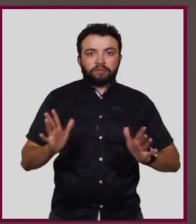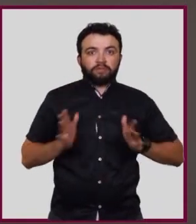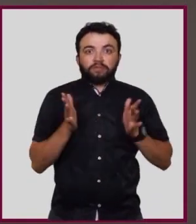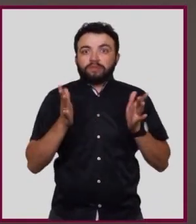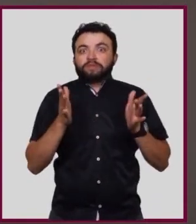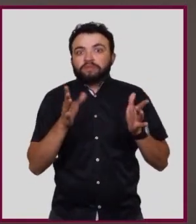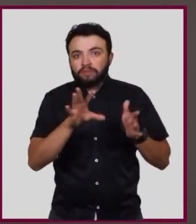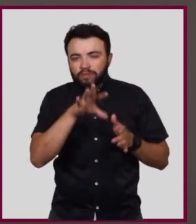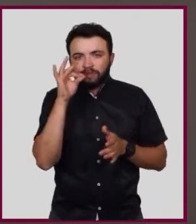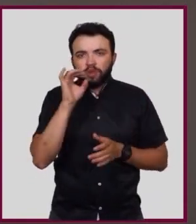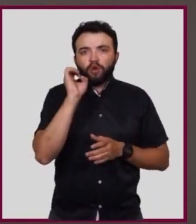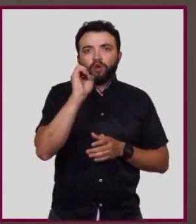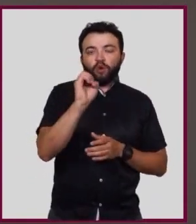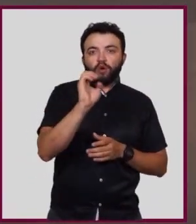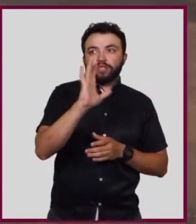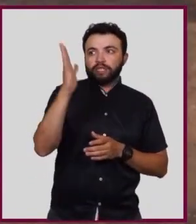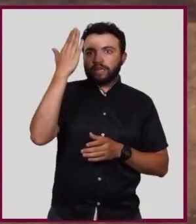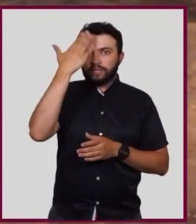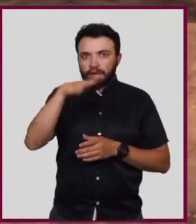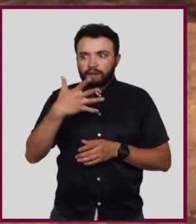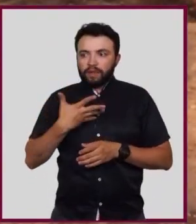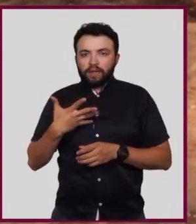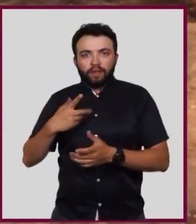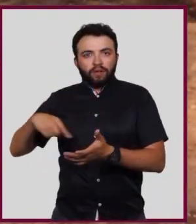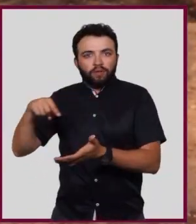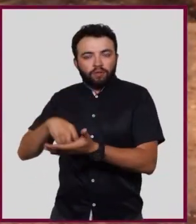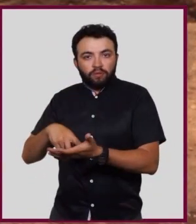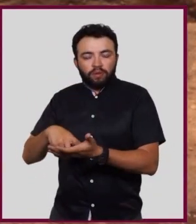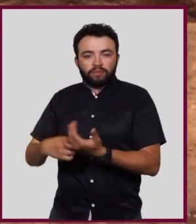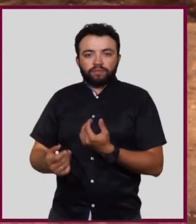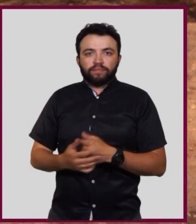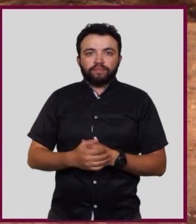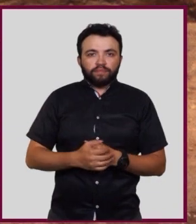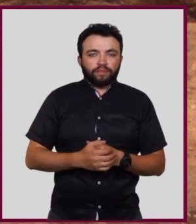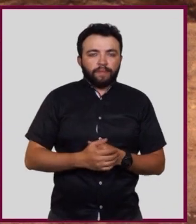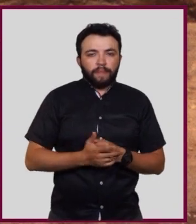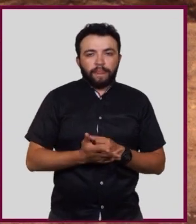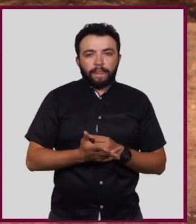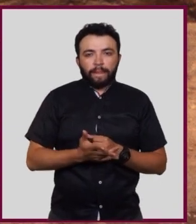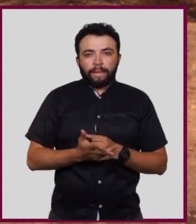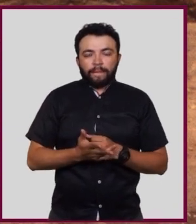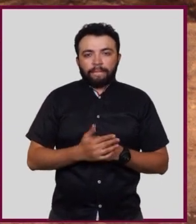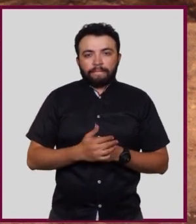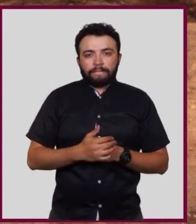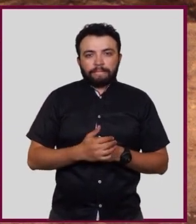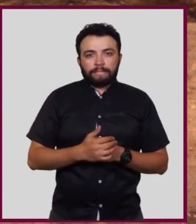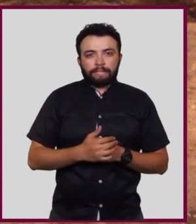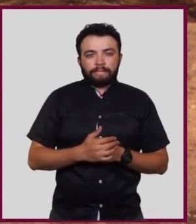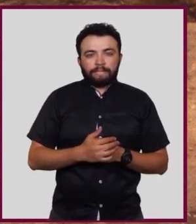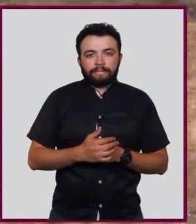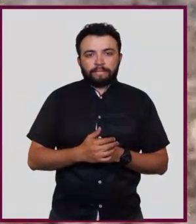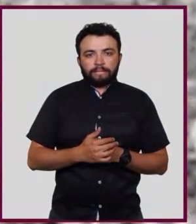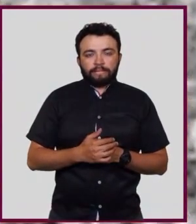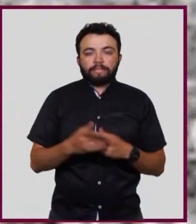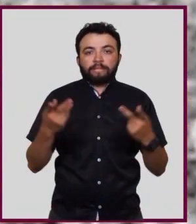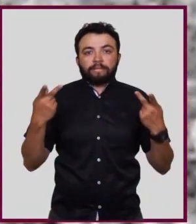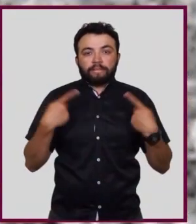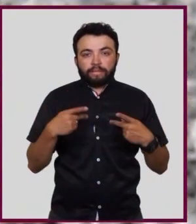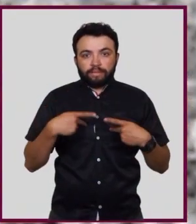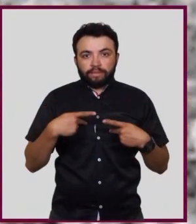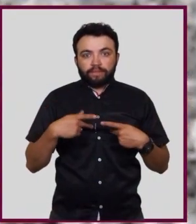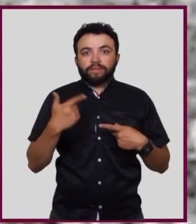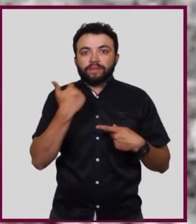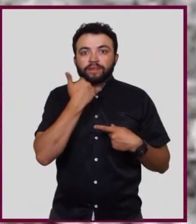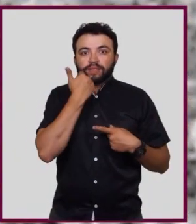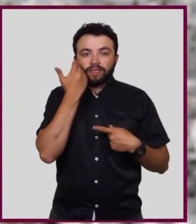inesperado o era la pieza que estaba buscando? La gente quería que se encontrara